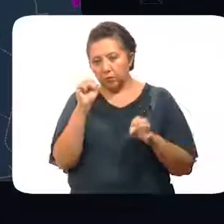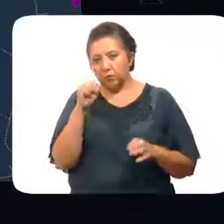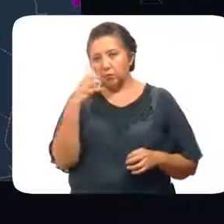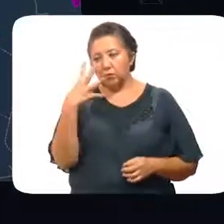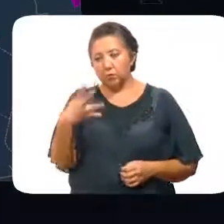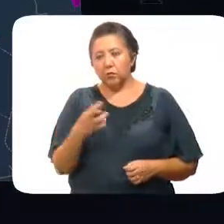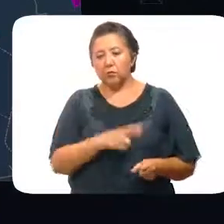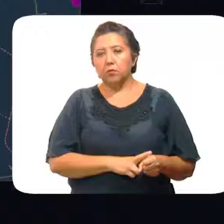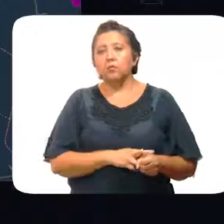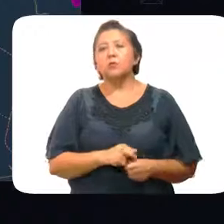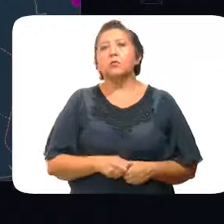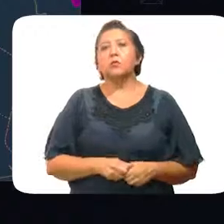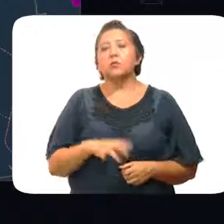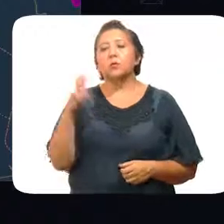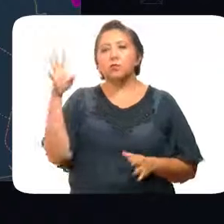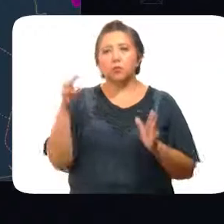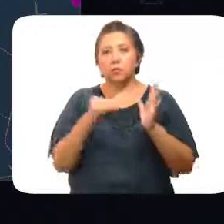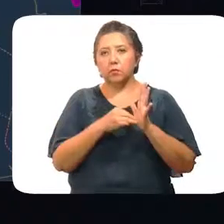2.964 en la zona sur,